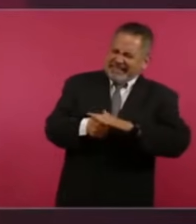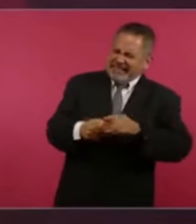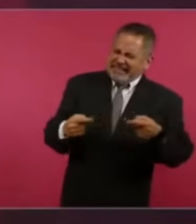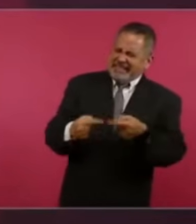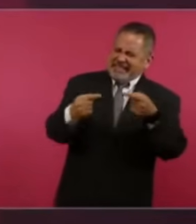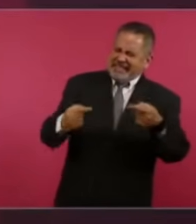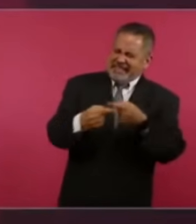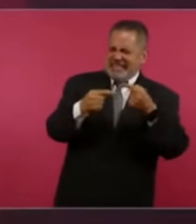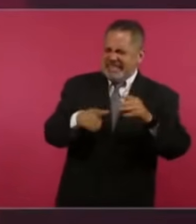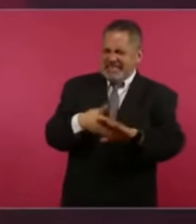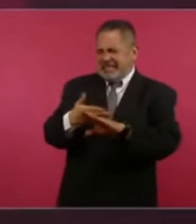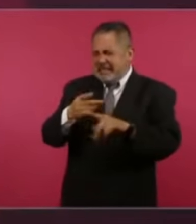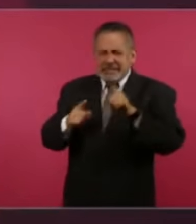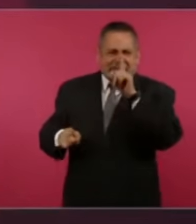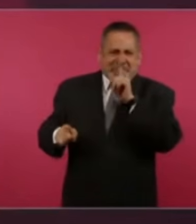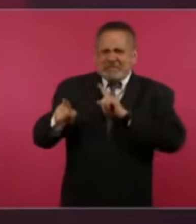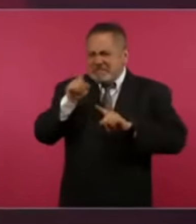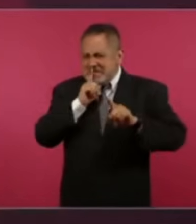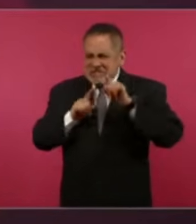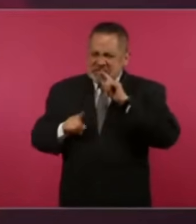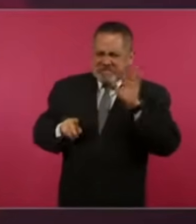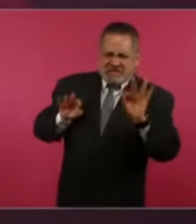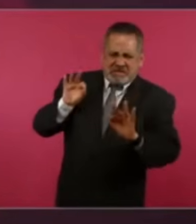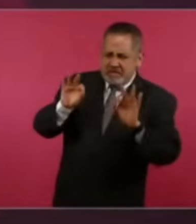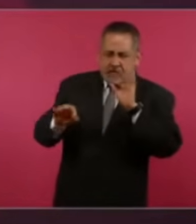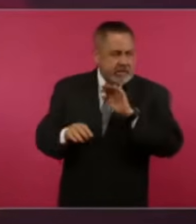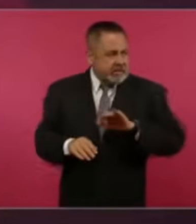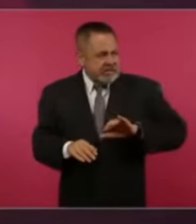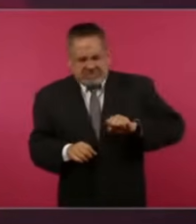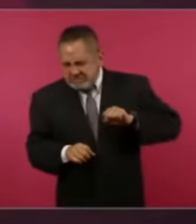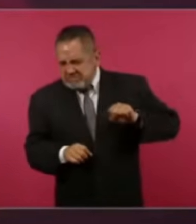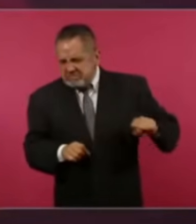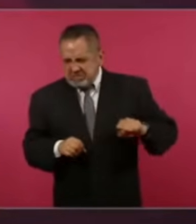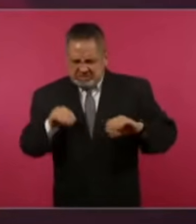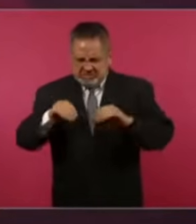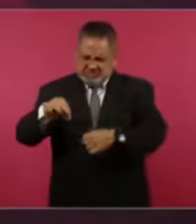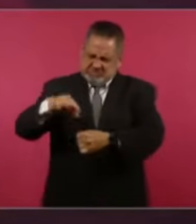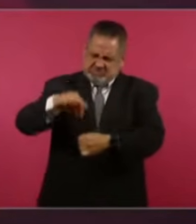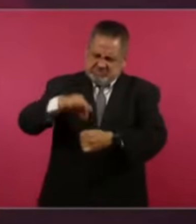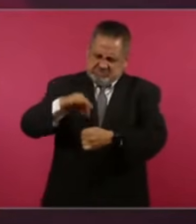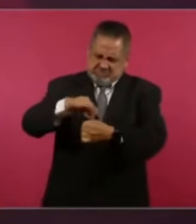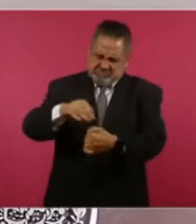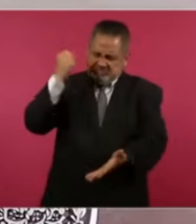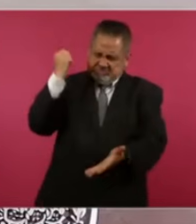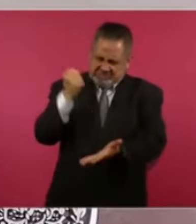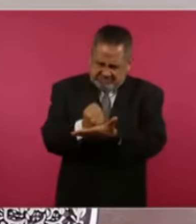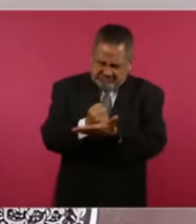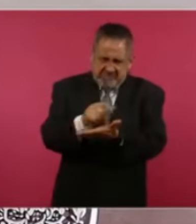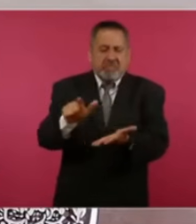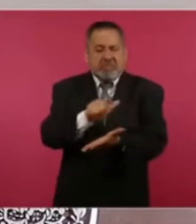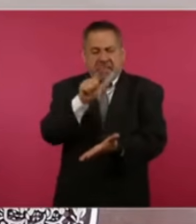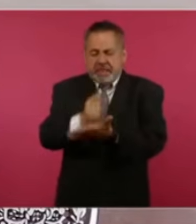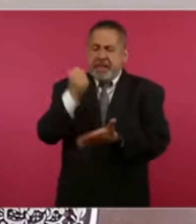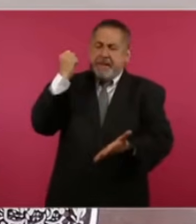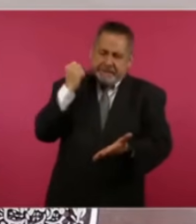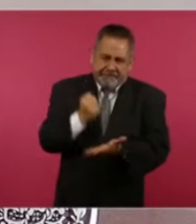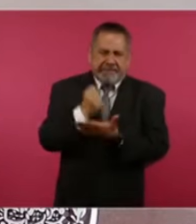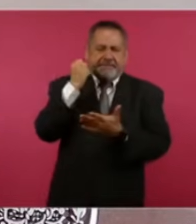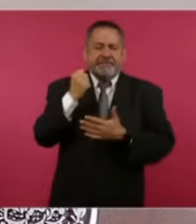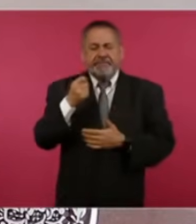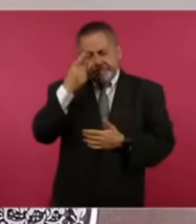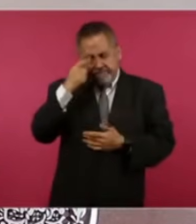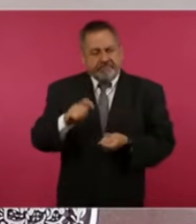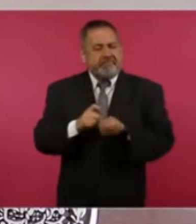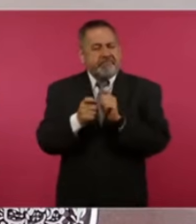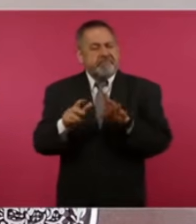la campaña de mentiras y calumnias, con su voto apoyaron esta reforma